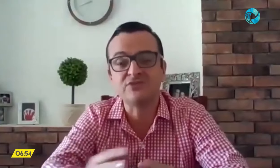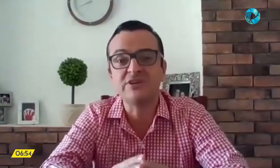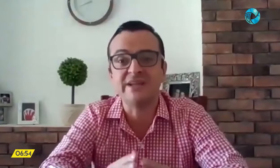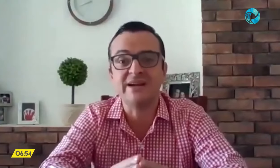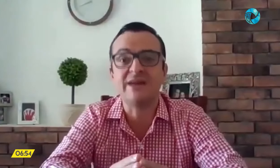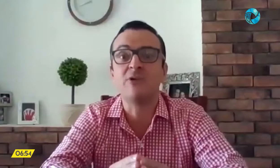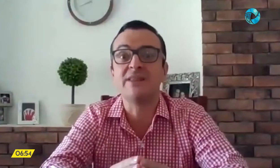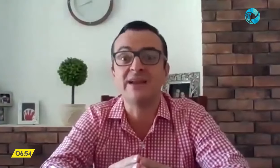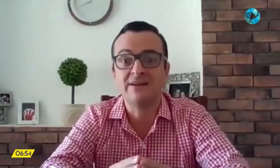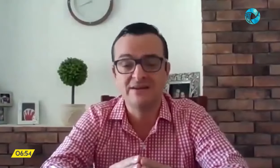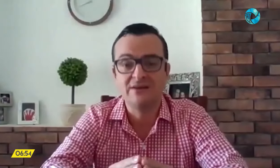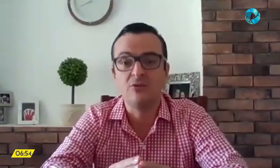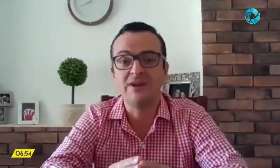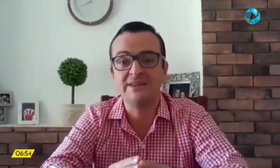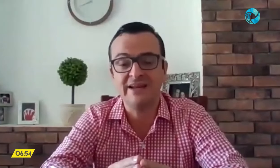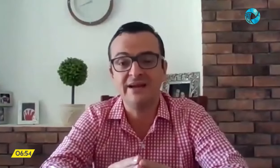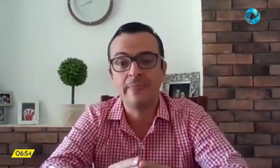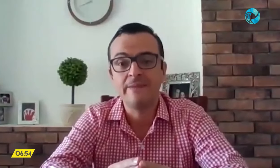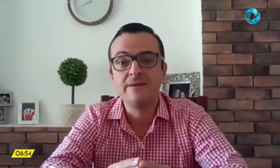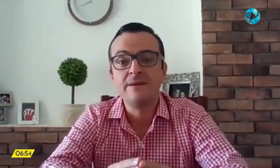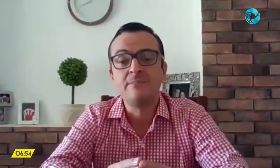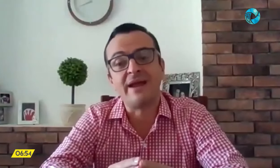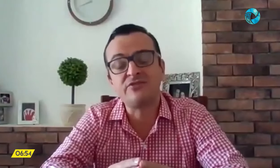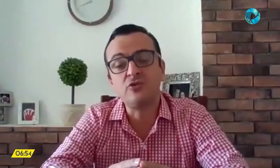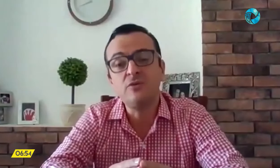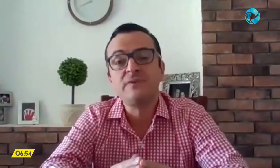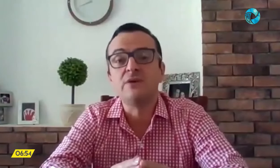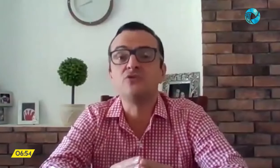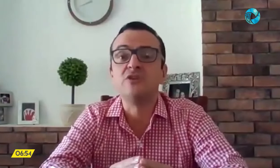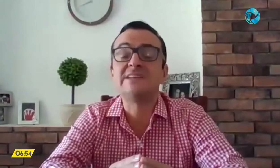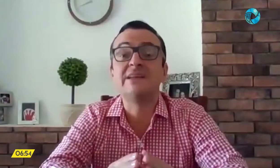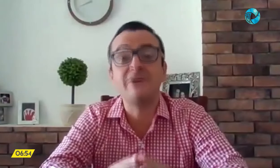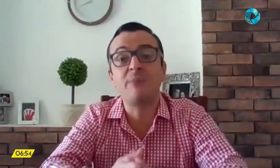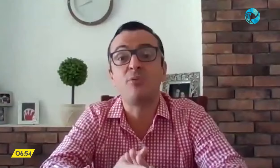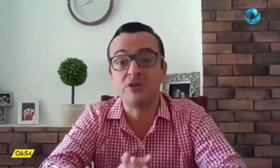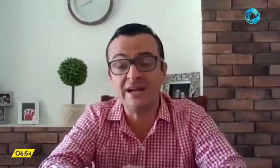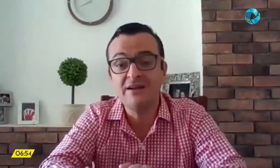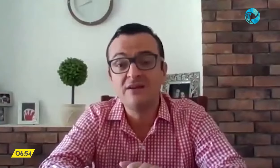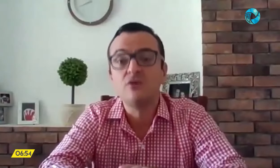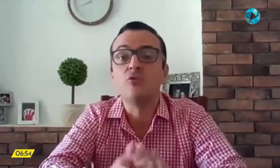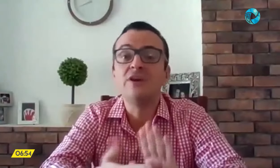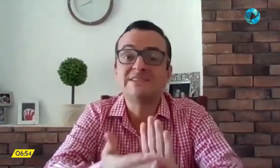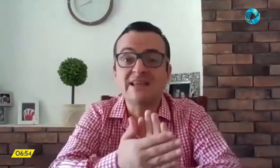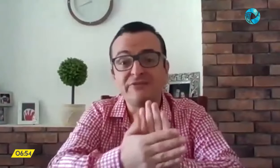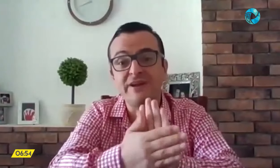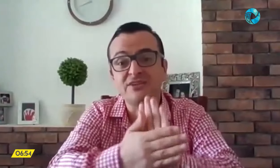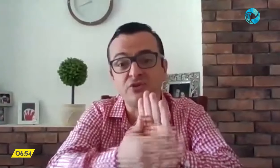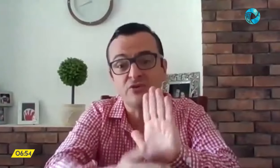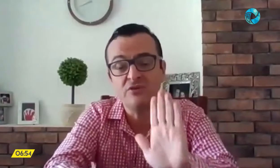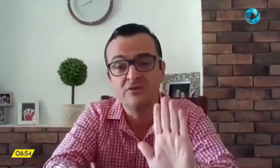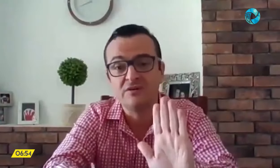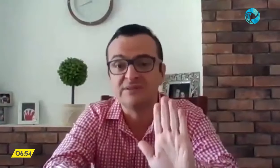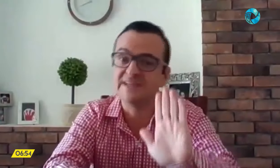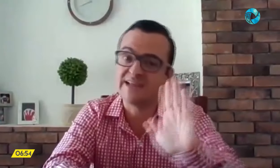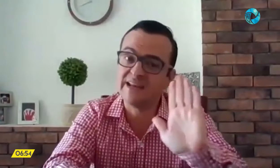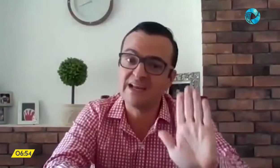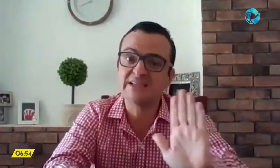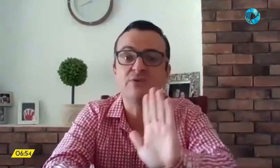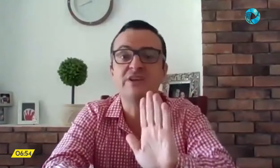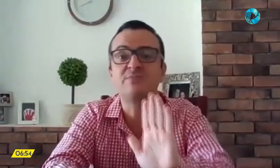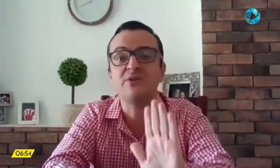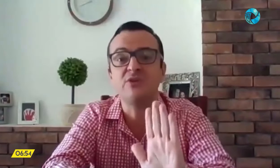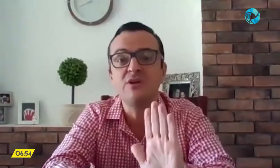en caso de tener que guardar cuarentena. Para esto, los turistas deben aportar una certificación, ya